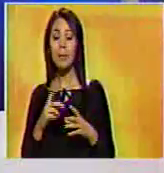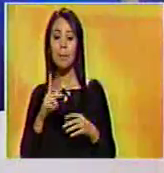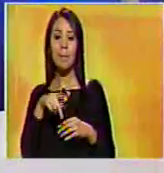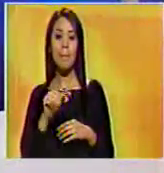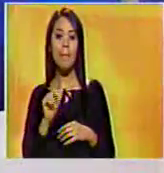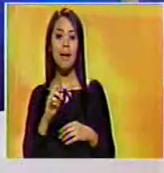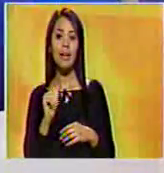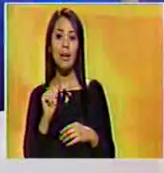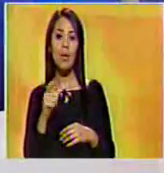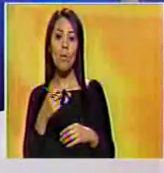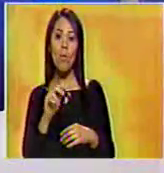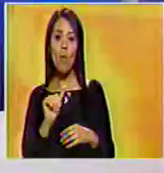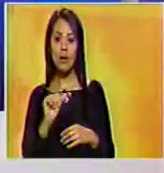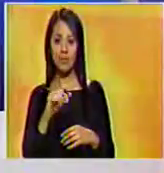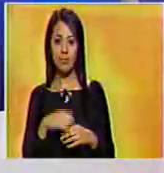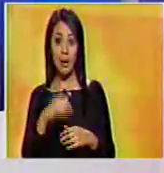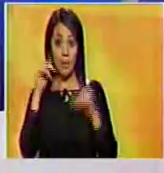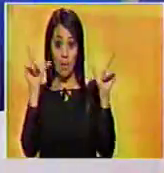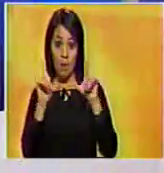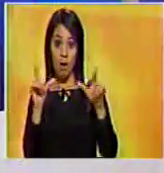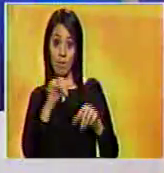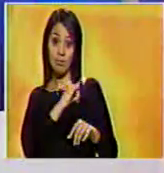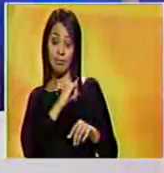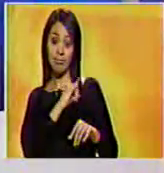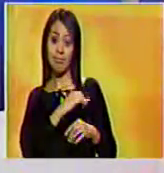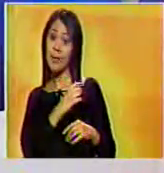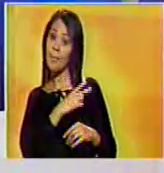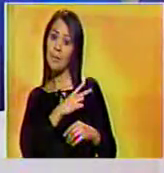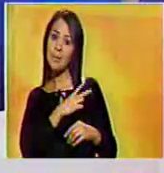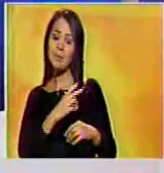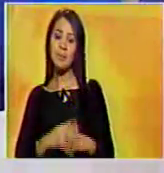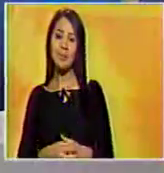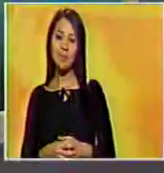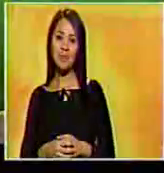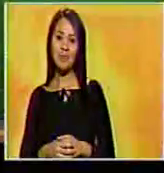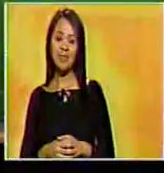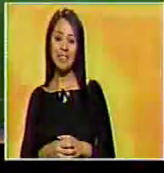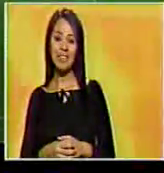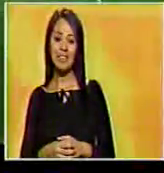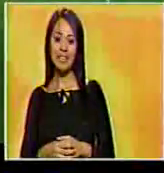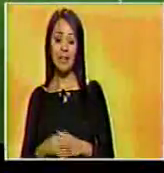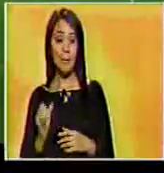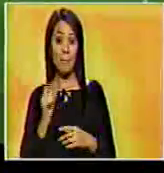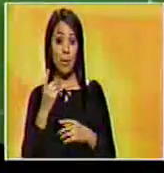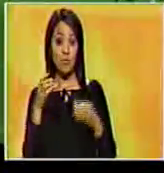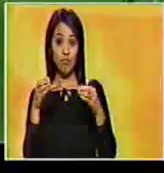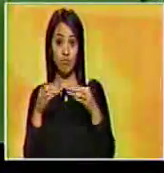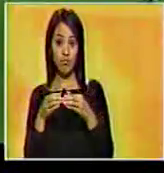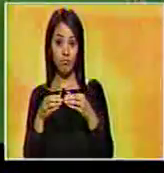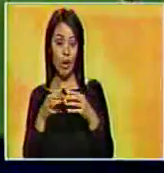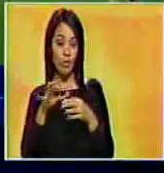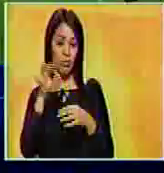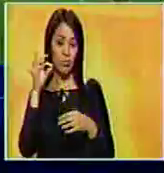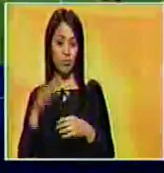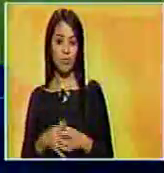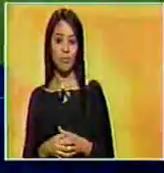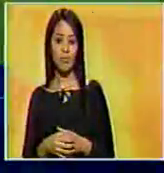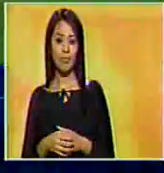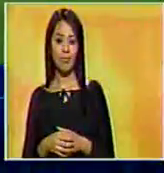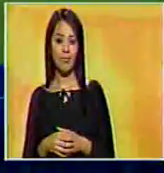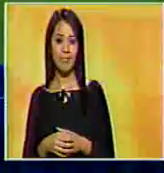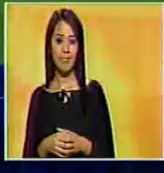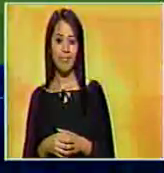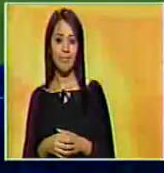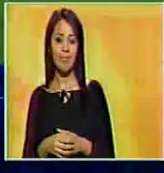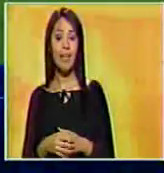verá por la pantalla de Venevisión. La Vinotinto sin oportunidad de clasificar, pero con una selección que tiene aspiraciones al Mundial de